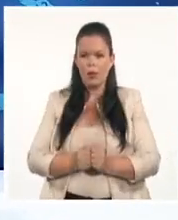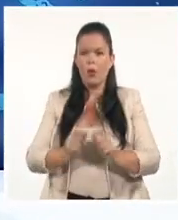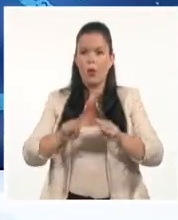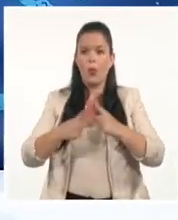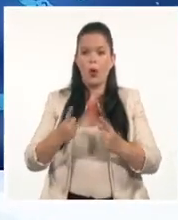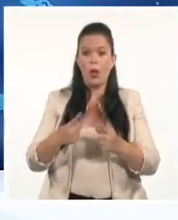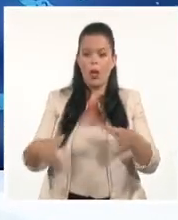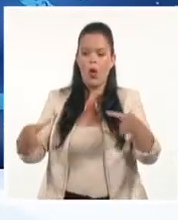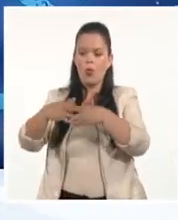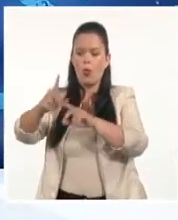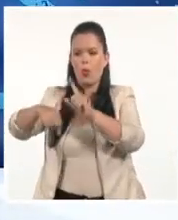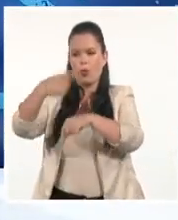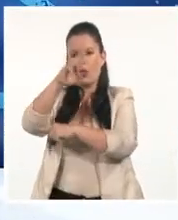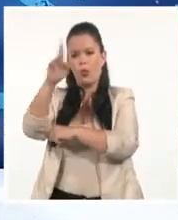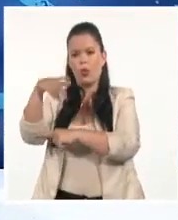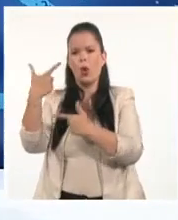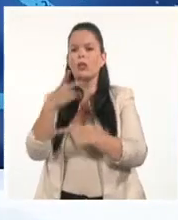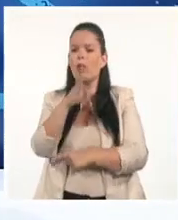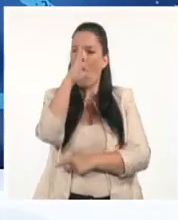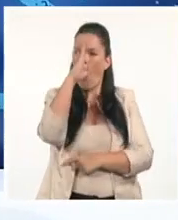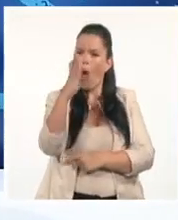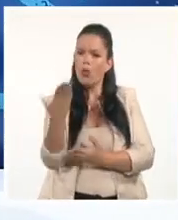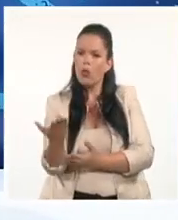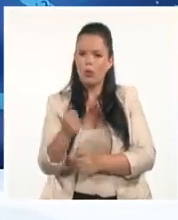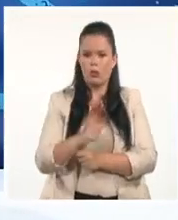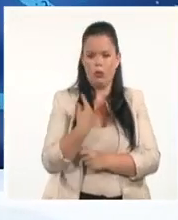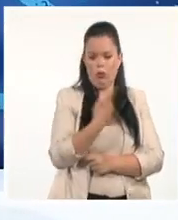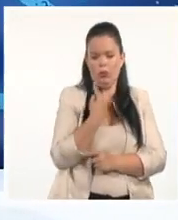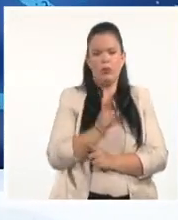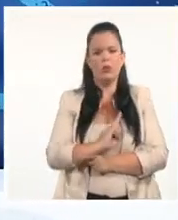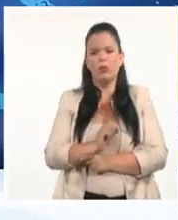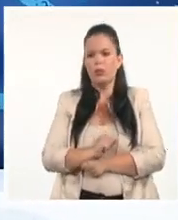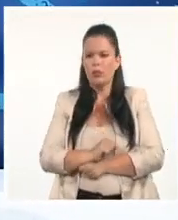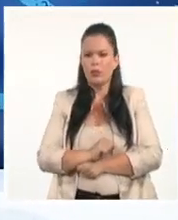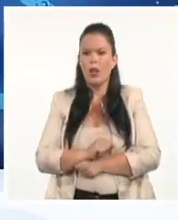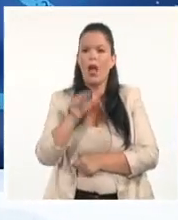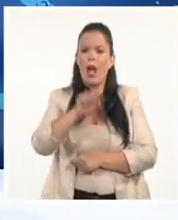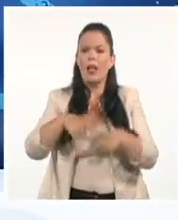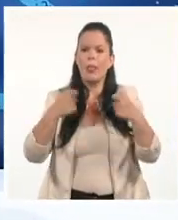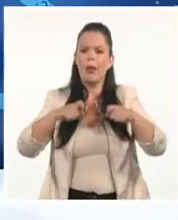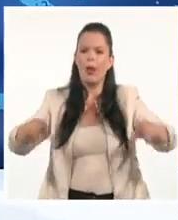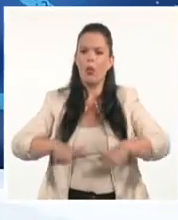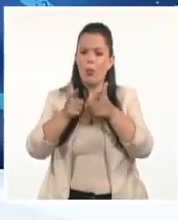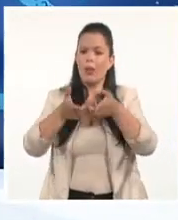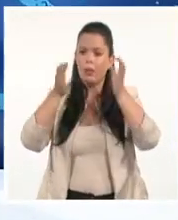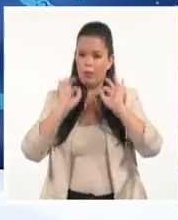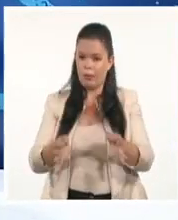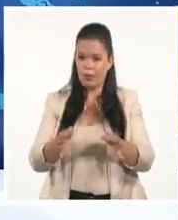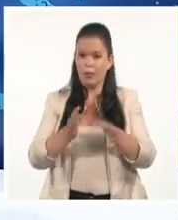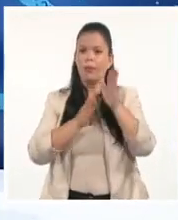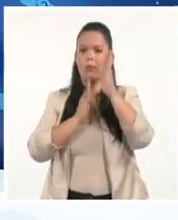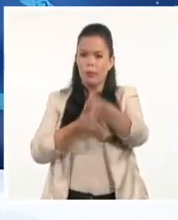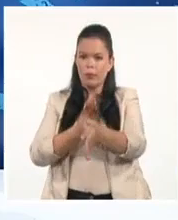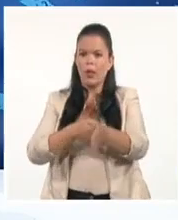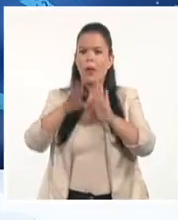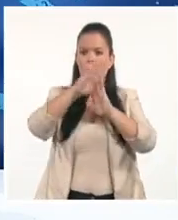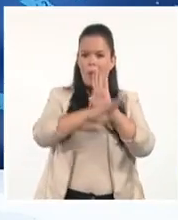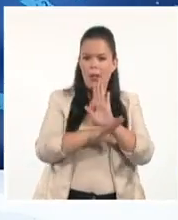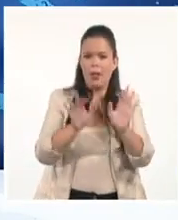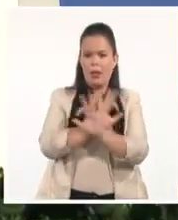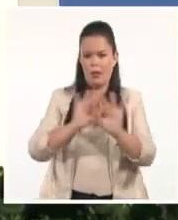de la nación cubana. Durante su realización, los participantes deberán cumplir estrictamente con las medidas higiénico-sanitarias